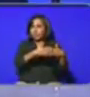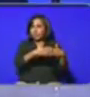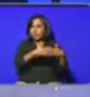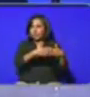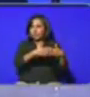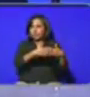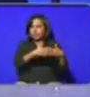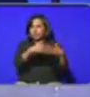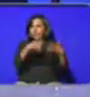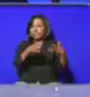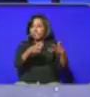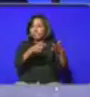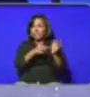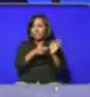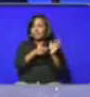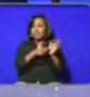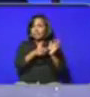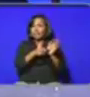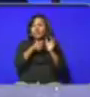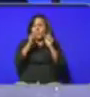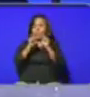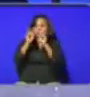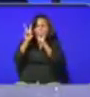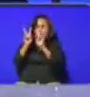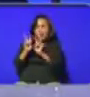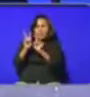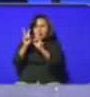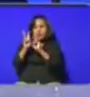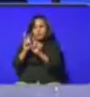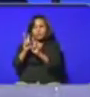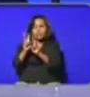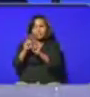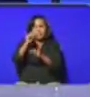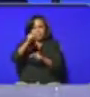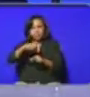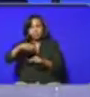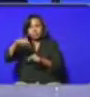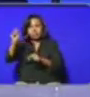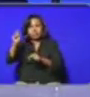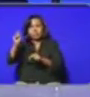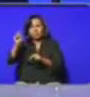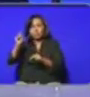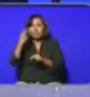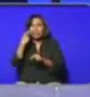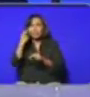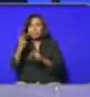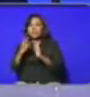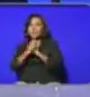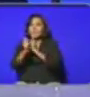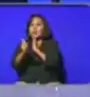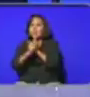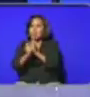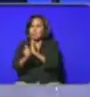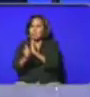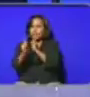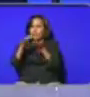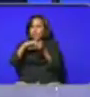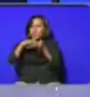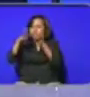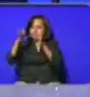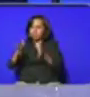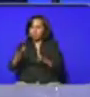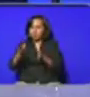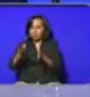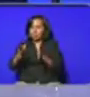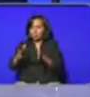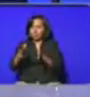que califique a través de los mecanismos que se han diseñado para ello, la habilidad y la calidad del estudiante, del egresado que va a